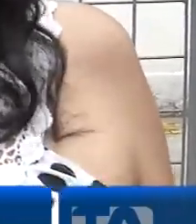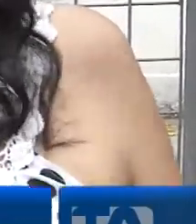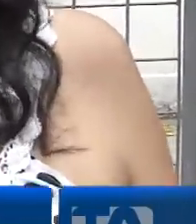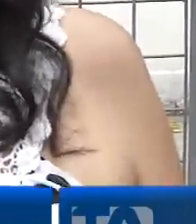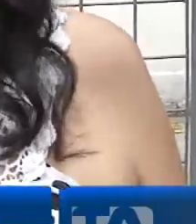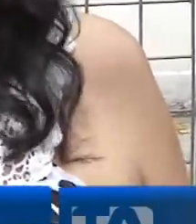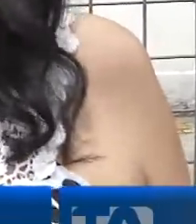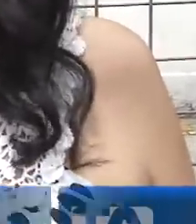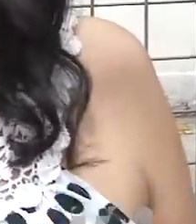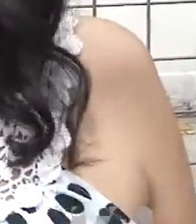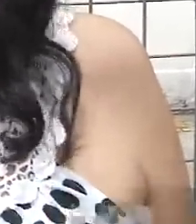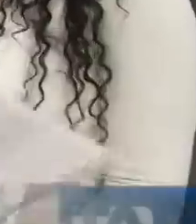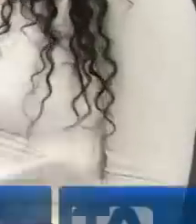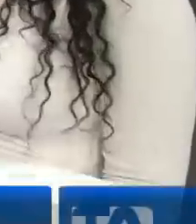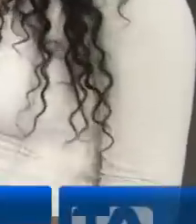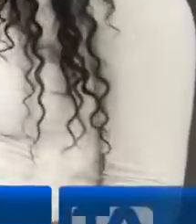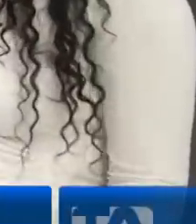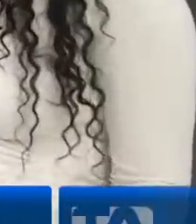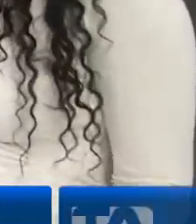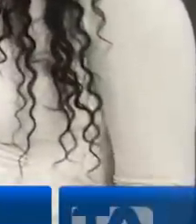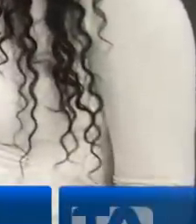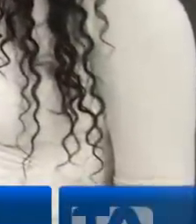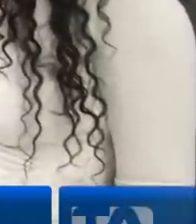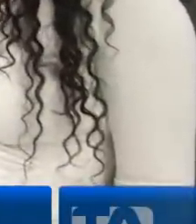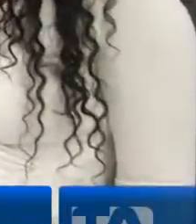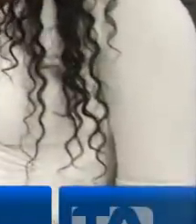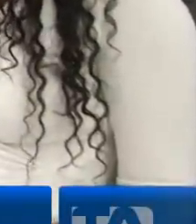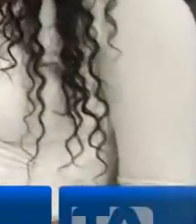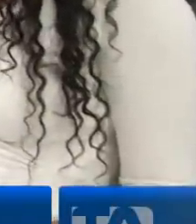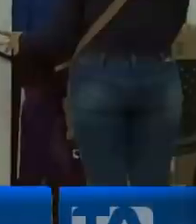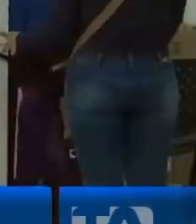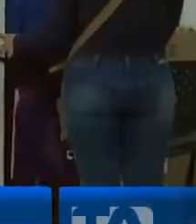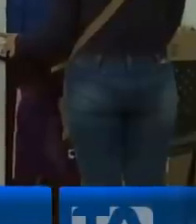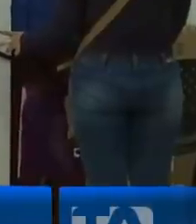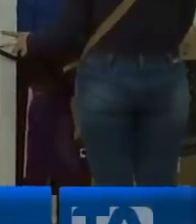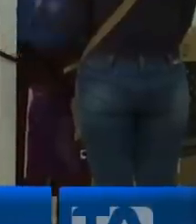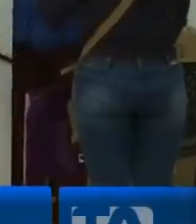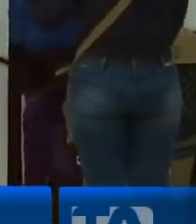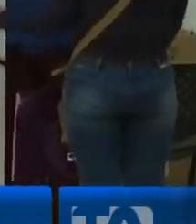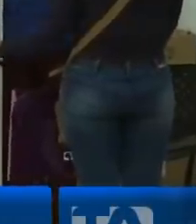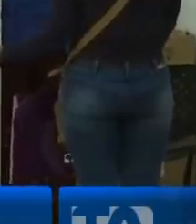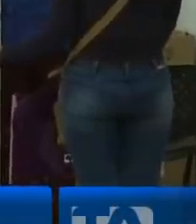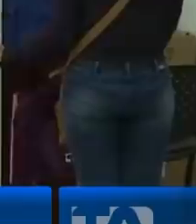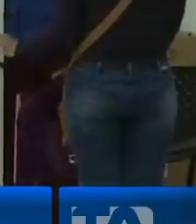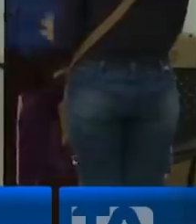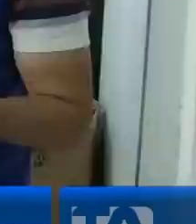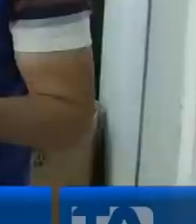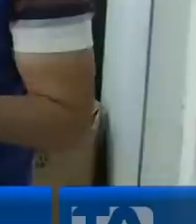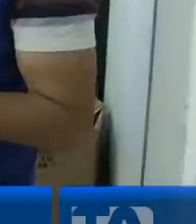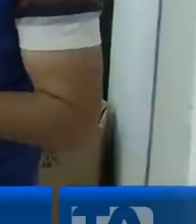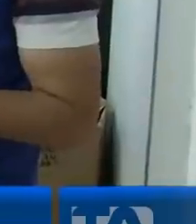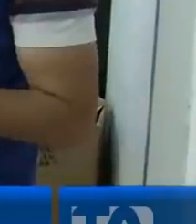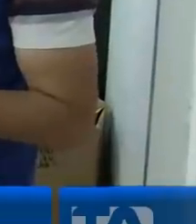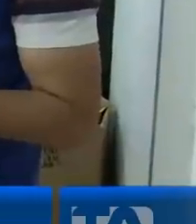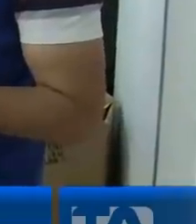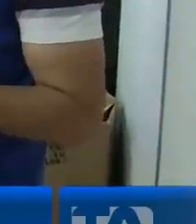ya me puse a la fila y ya no avanzamos. Según lo que indica el Código de la Democracia, aquellos que teniendo la obligación de acudir a las urnas y